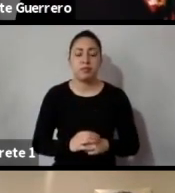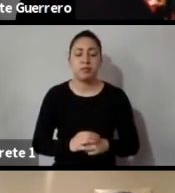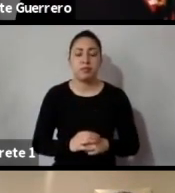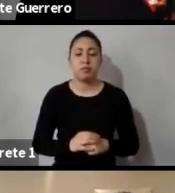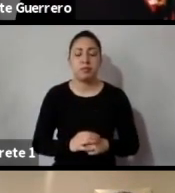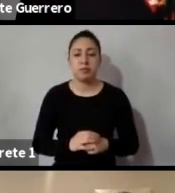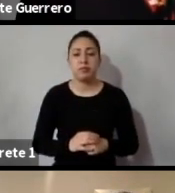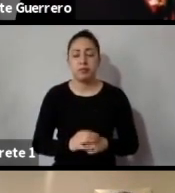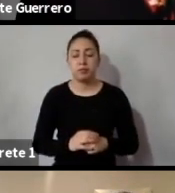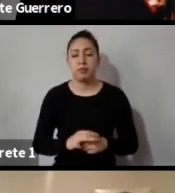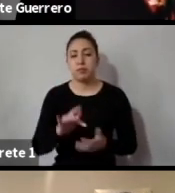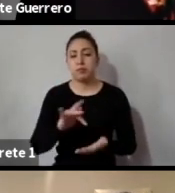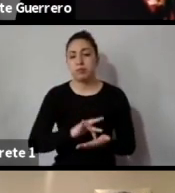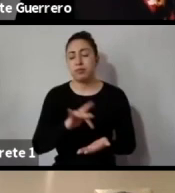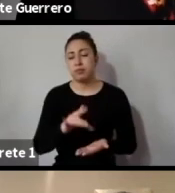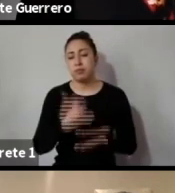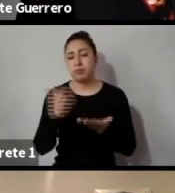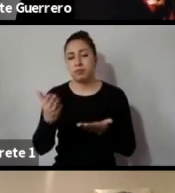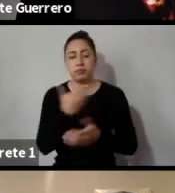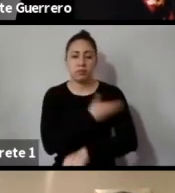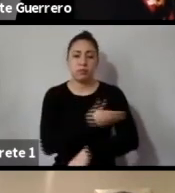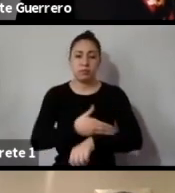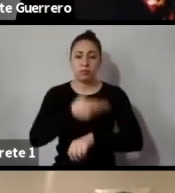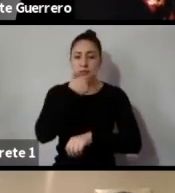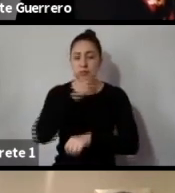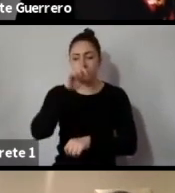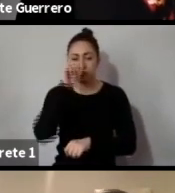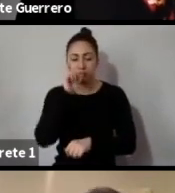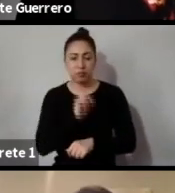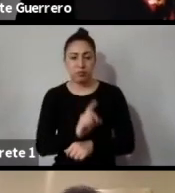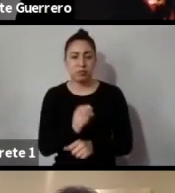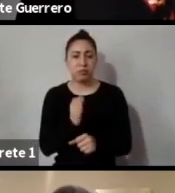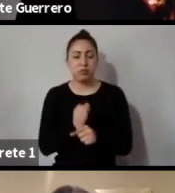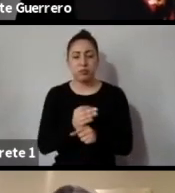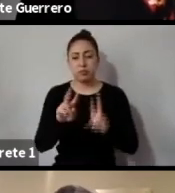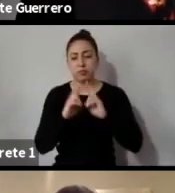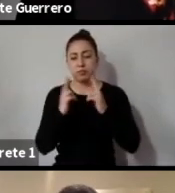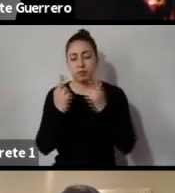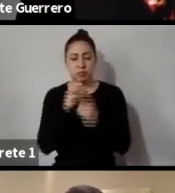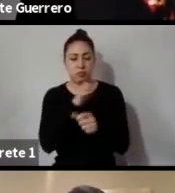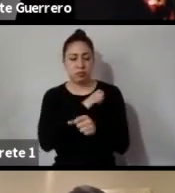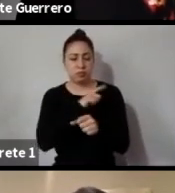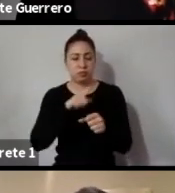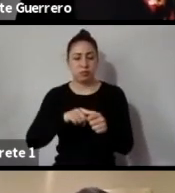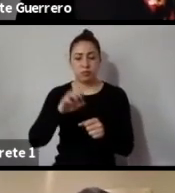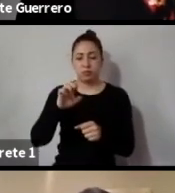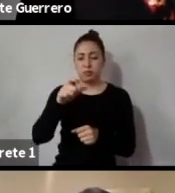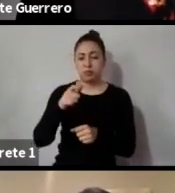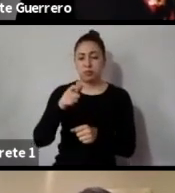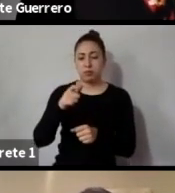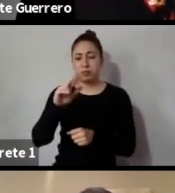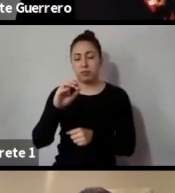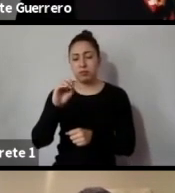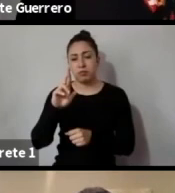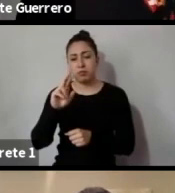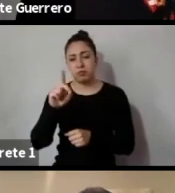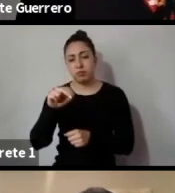Muchas gracias, compañeras, compañeros diputados. Una vez que esta es una sesión extraordinaria, no existen en el orden del